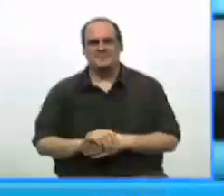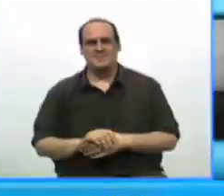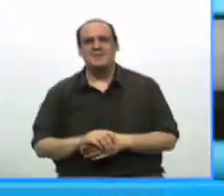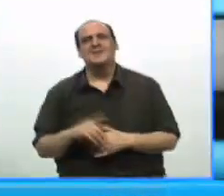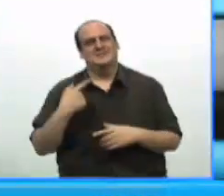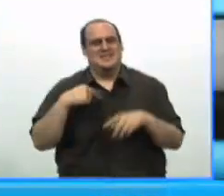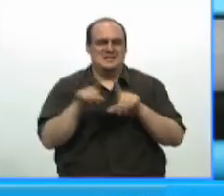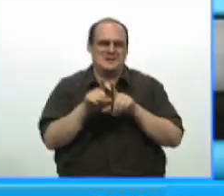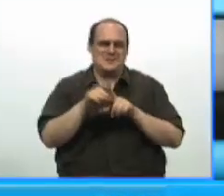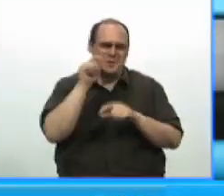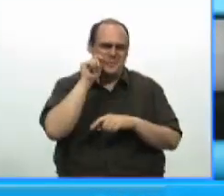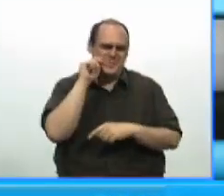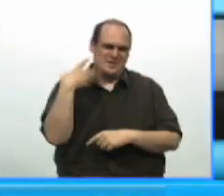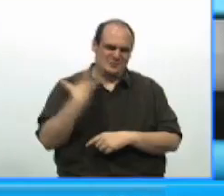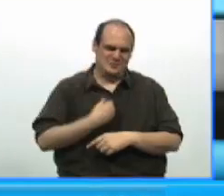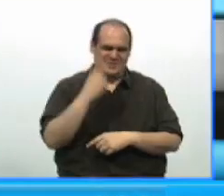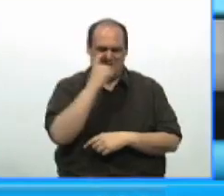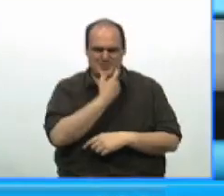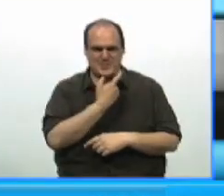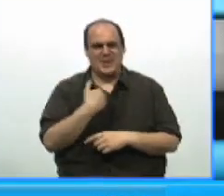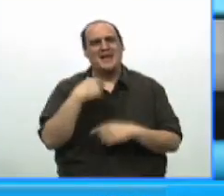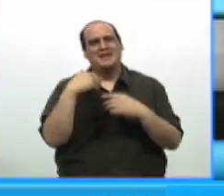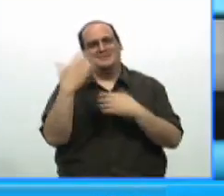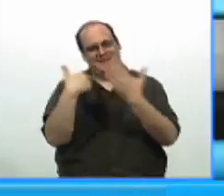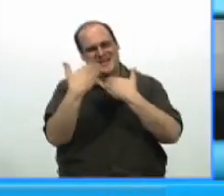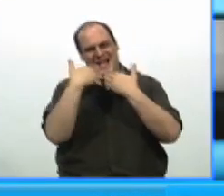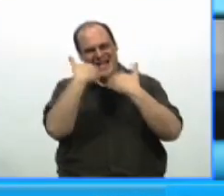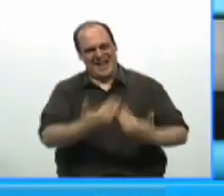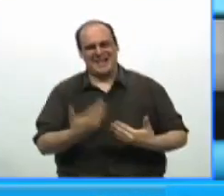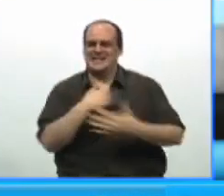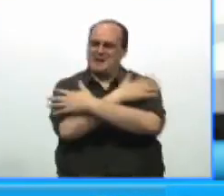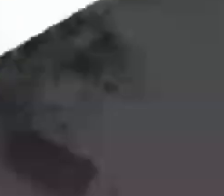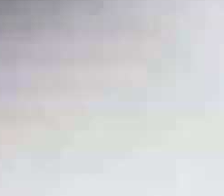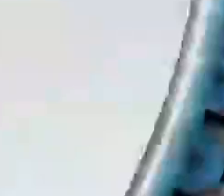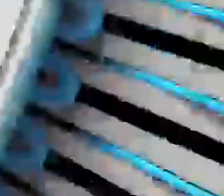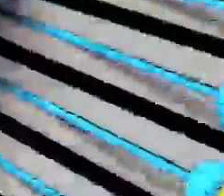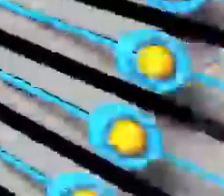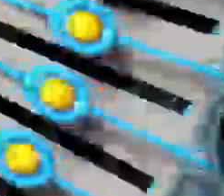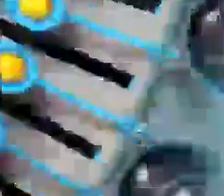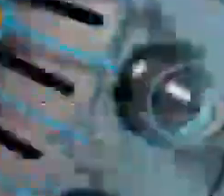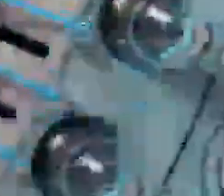Bueno, igualmente, un beso grande a usted y gracias por la nota. No, por favor, chao. A vos.